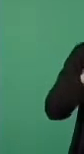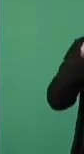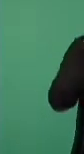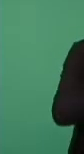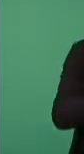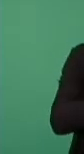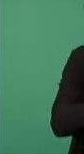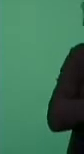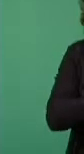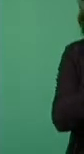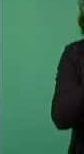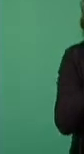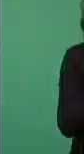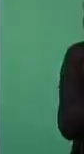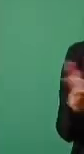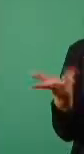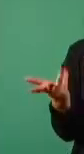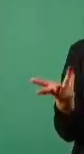su momento.